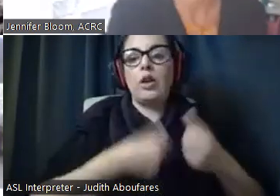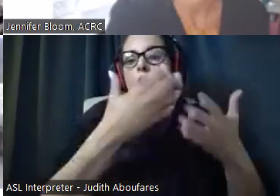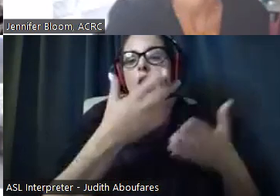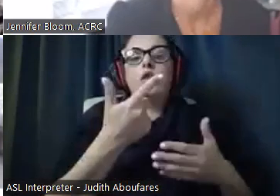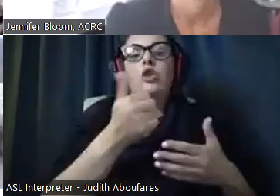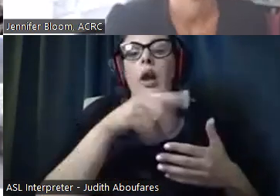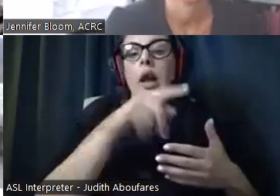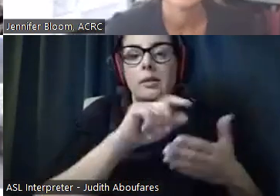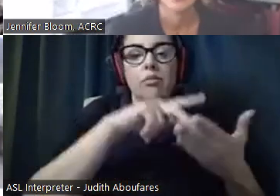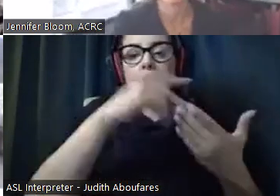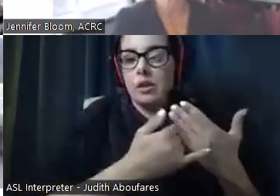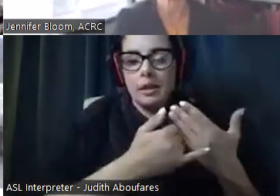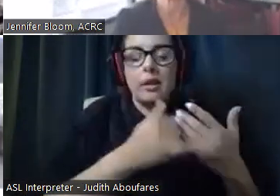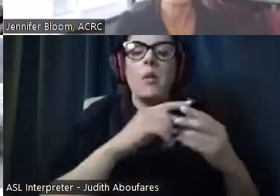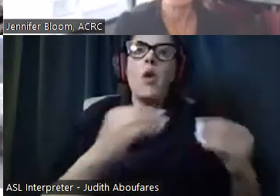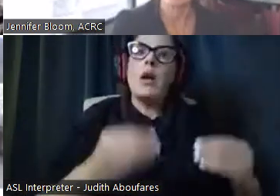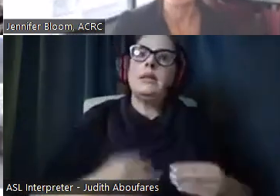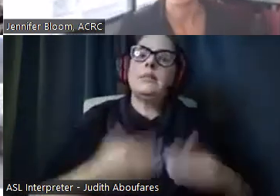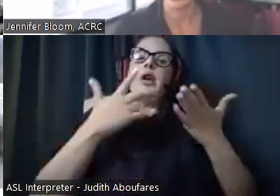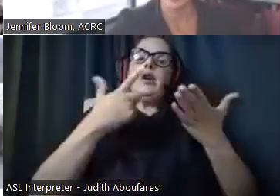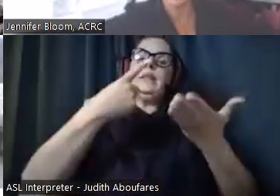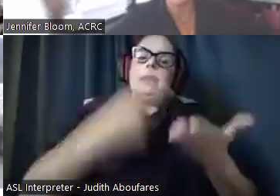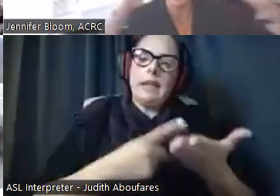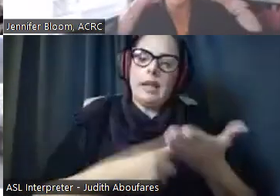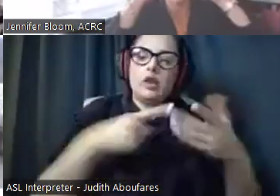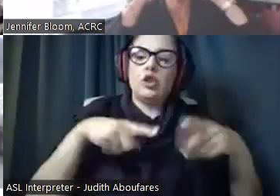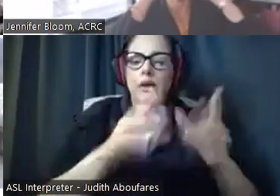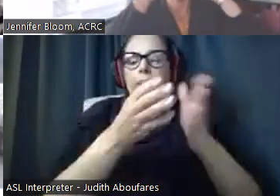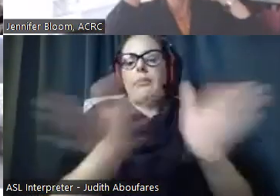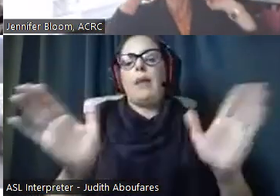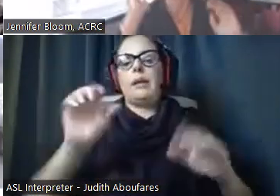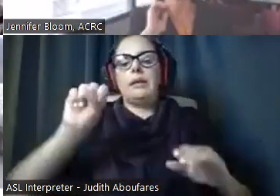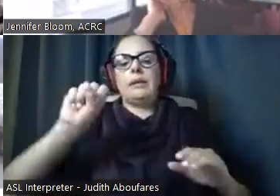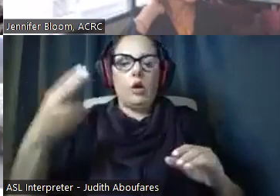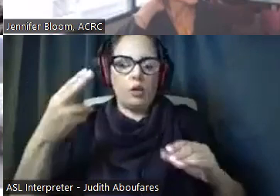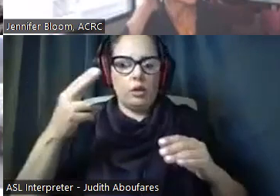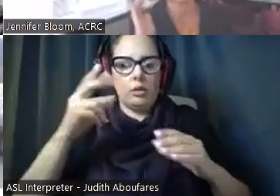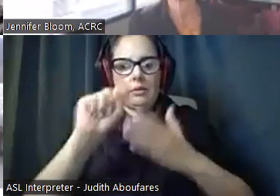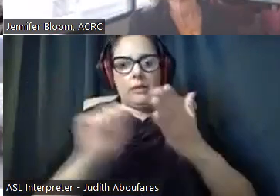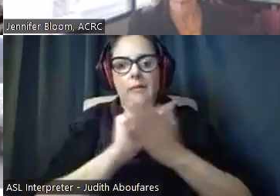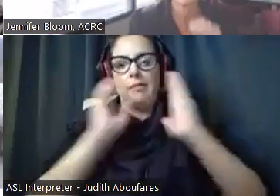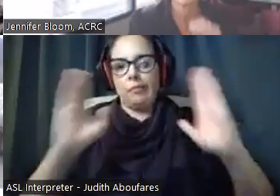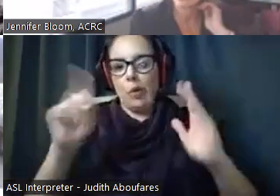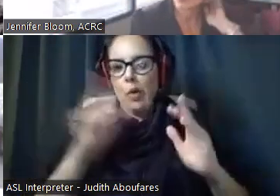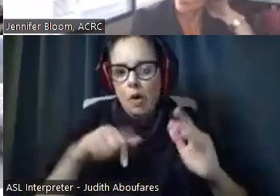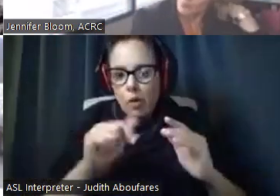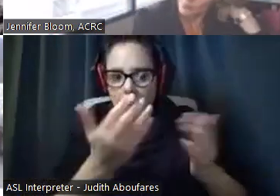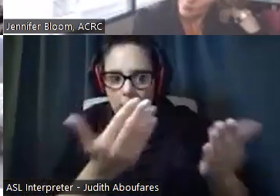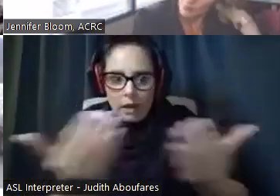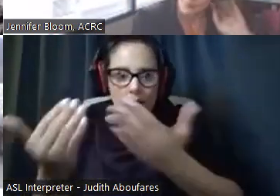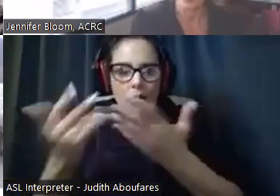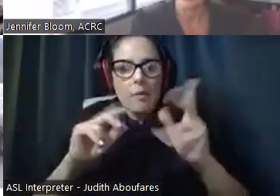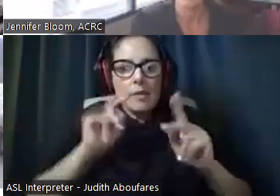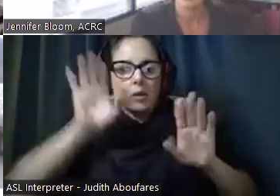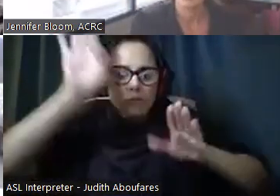no va a ser para proyectos de subvenciones, tanto como para inspirar conversaciones durante este periodo de las partes interesadas, donde